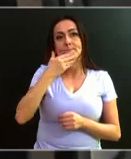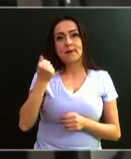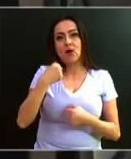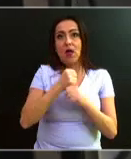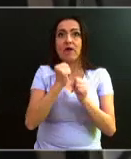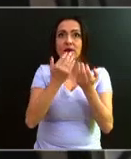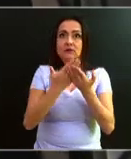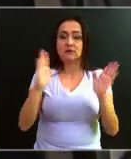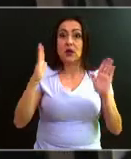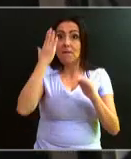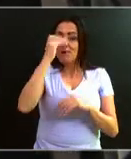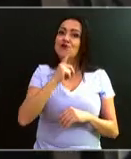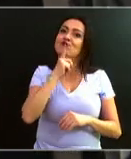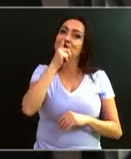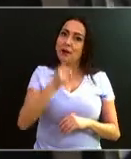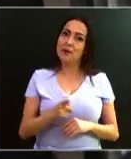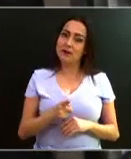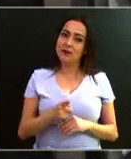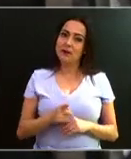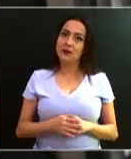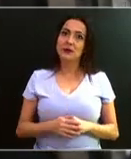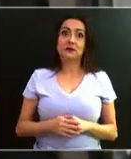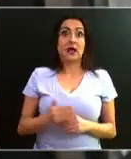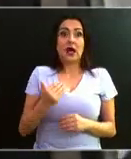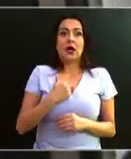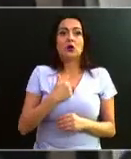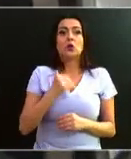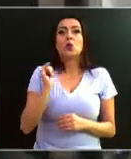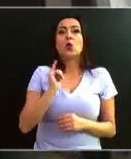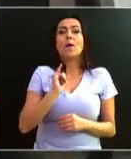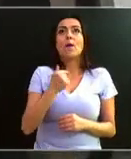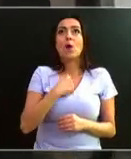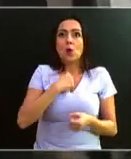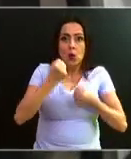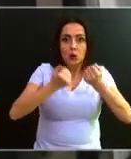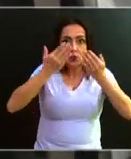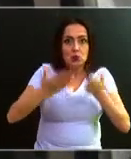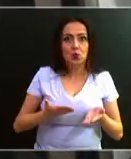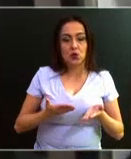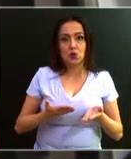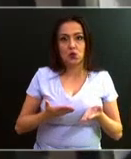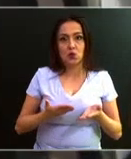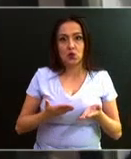abran esas vías porque realmente, y a uno como